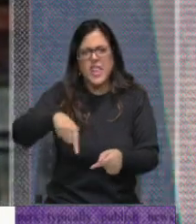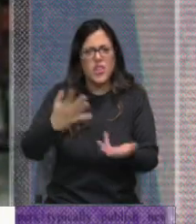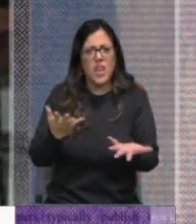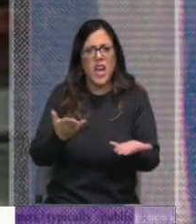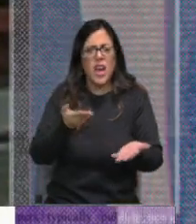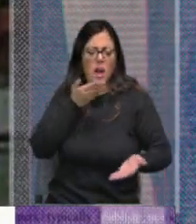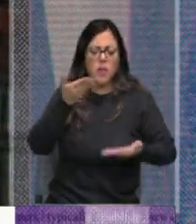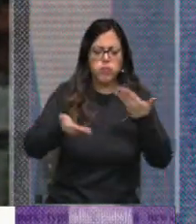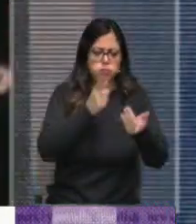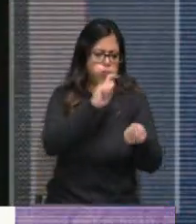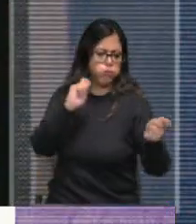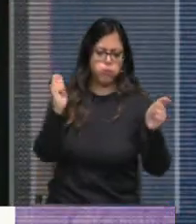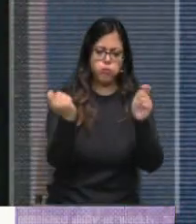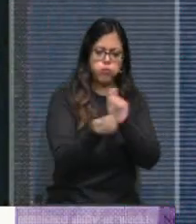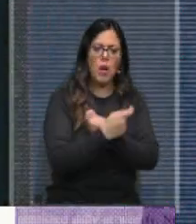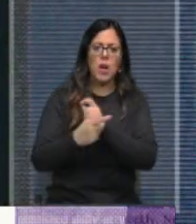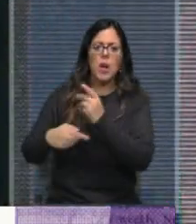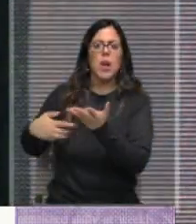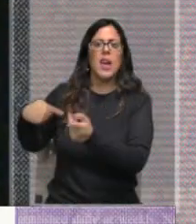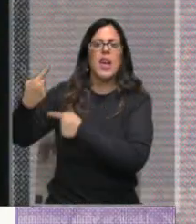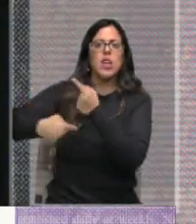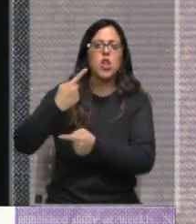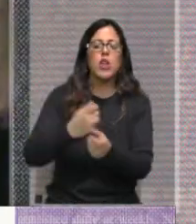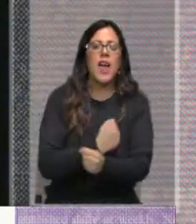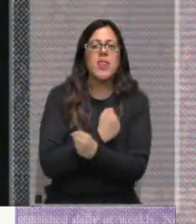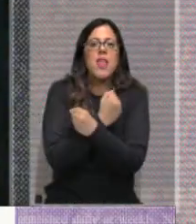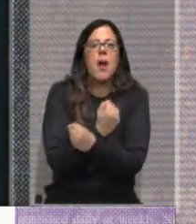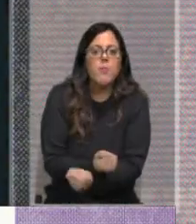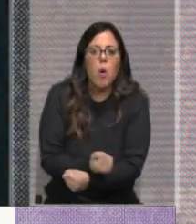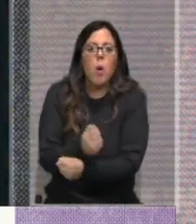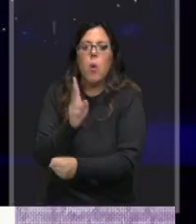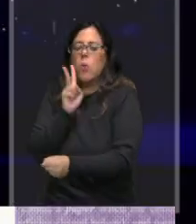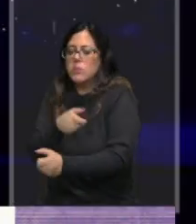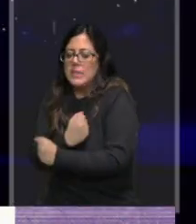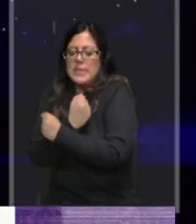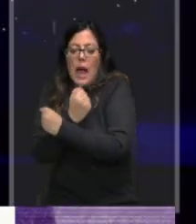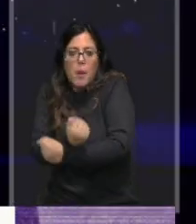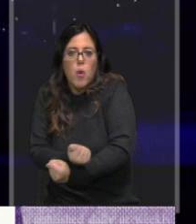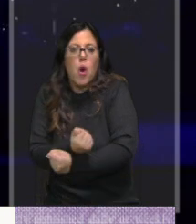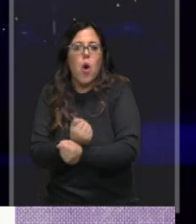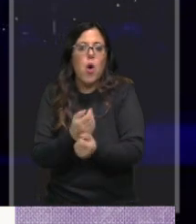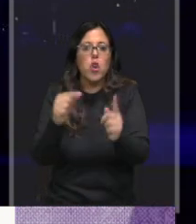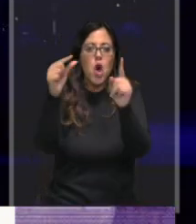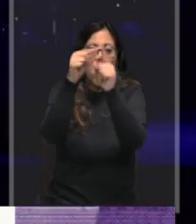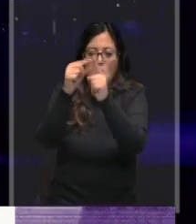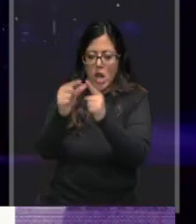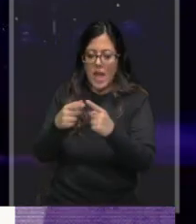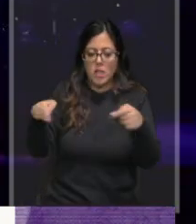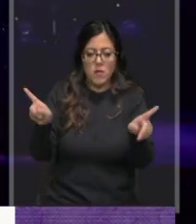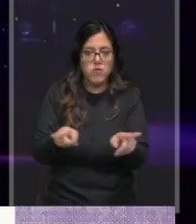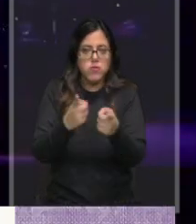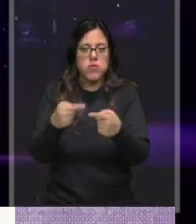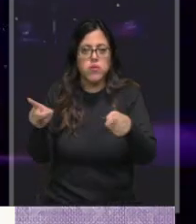para contar historias de amor, de desamor, con letras, con música, pero con el sello Pimpinela.